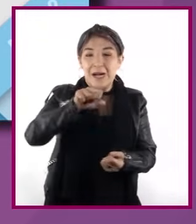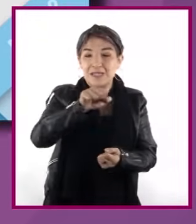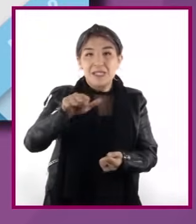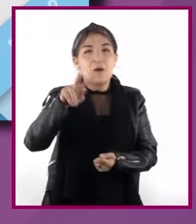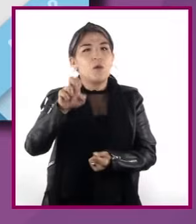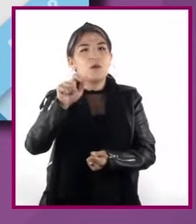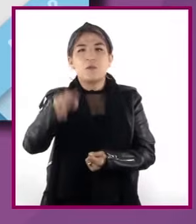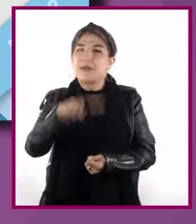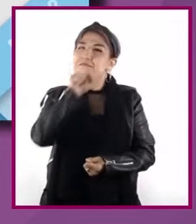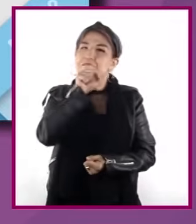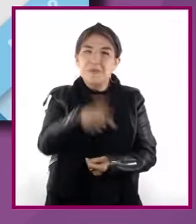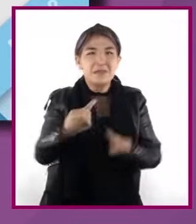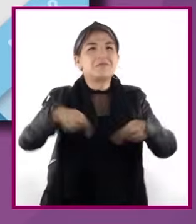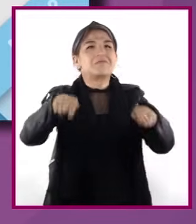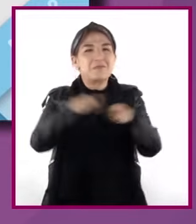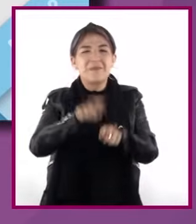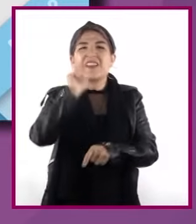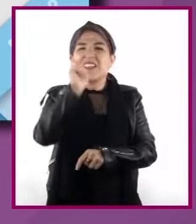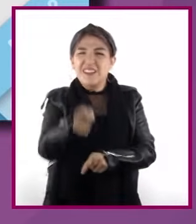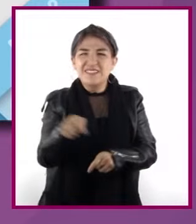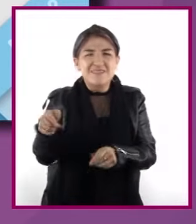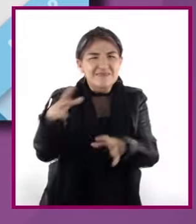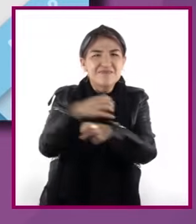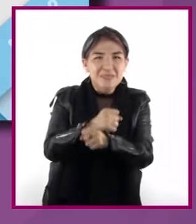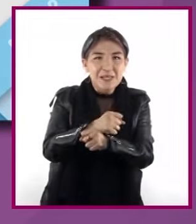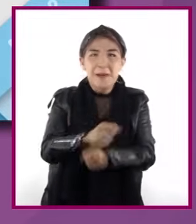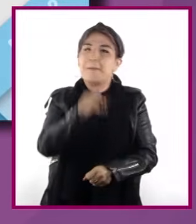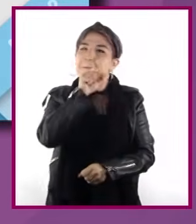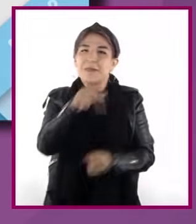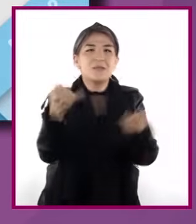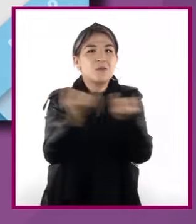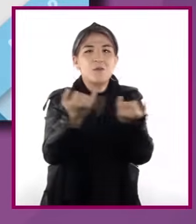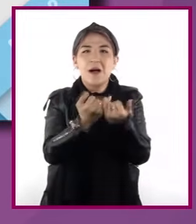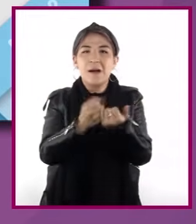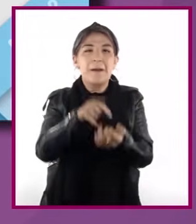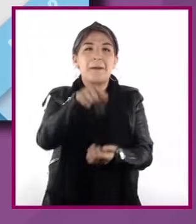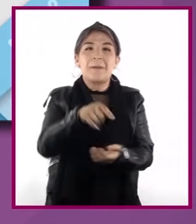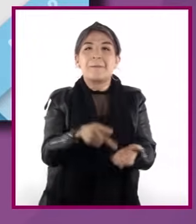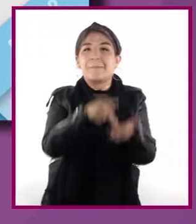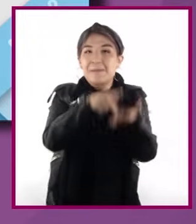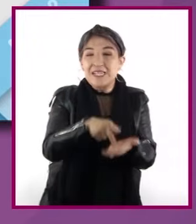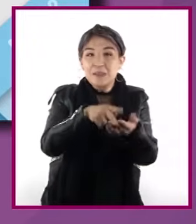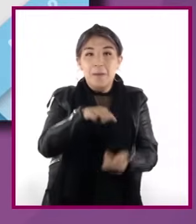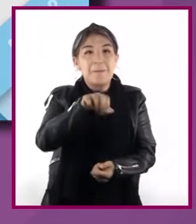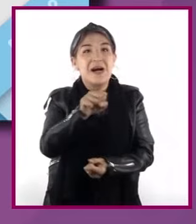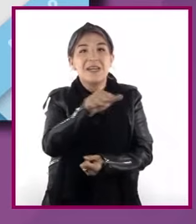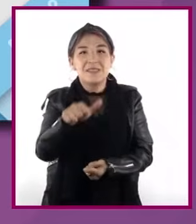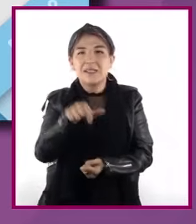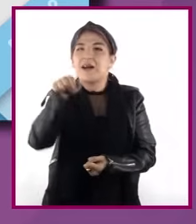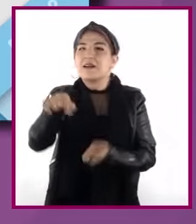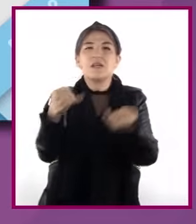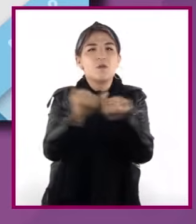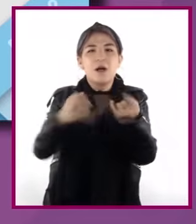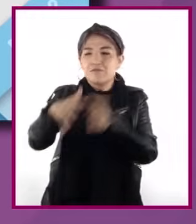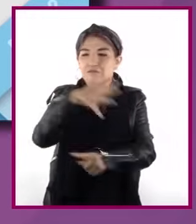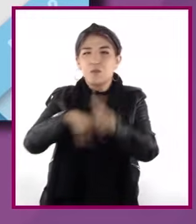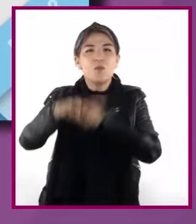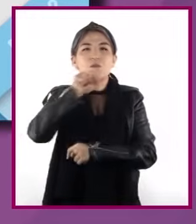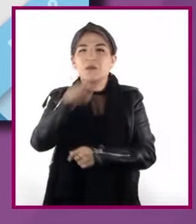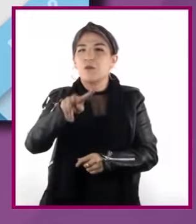son. Esto significa que siempre tengo la misma cantidad de masa y ocupo el mismo